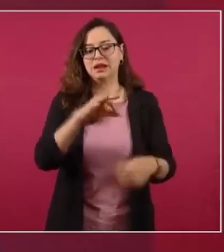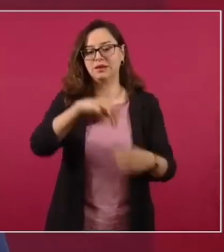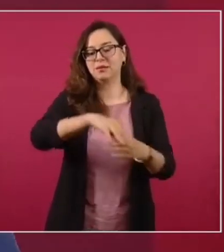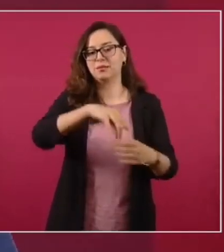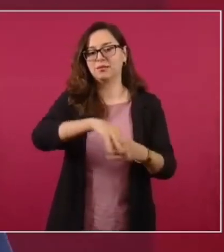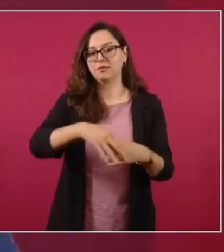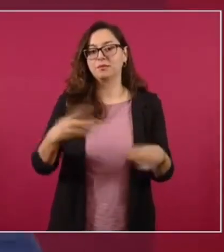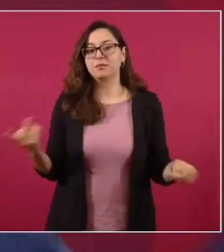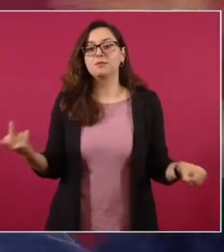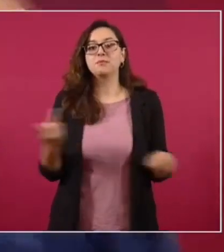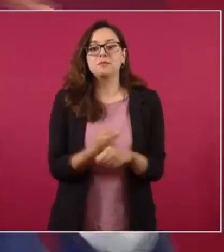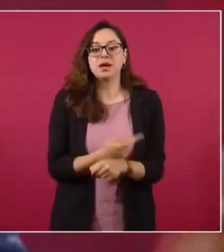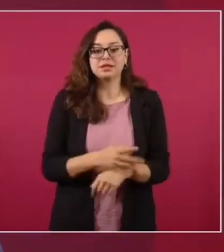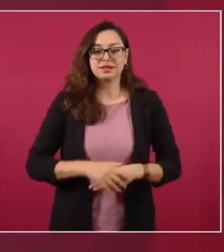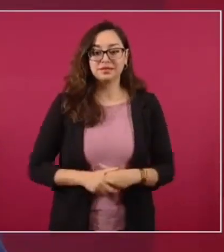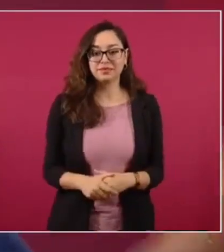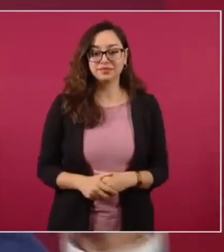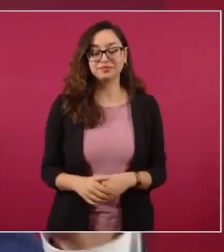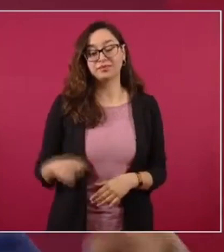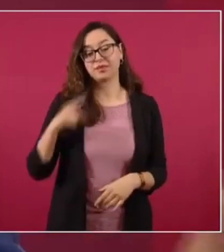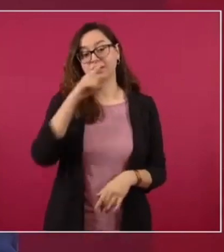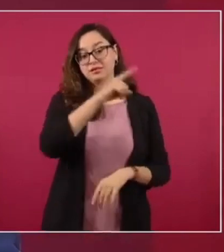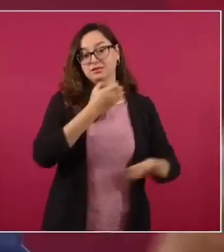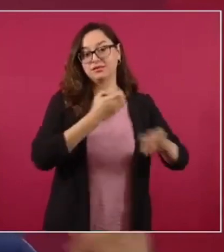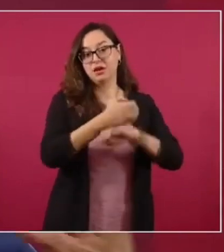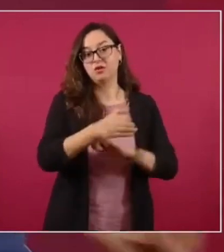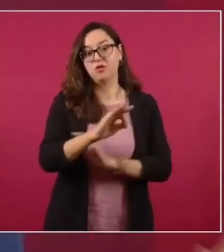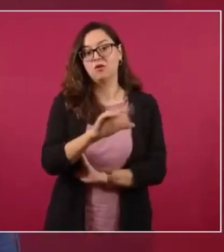los políticos de Florida